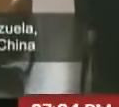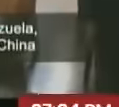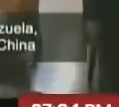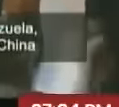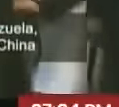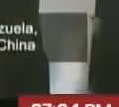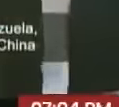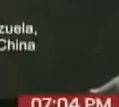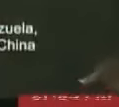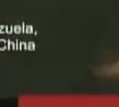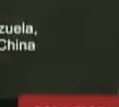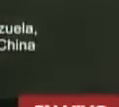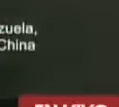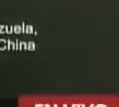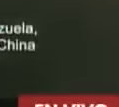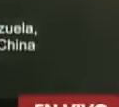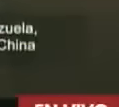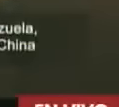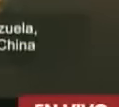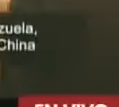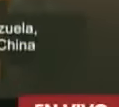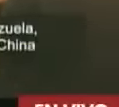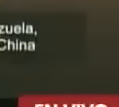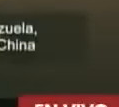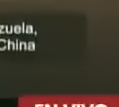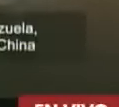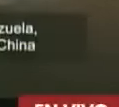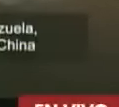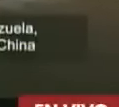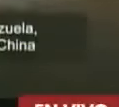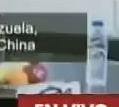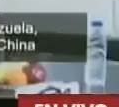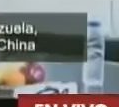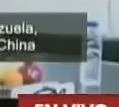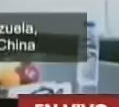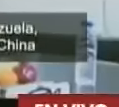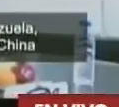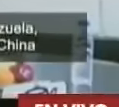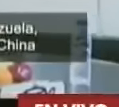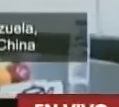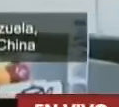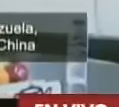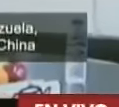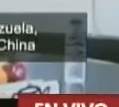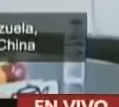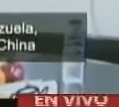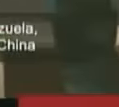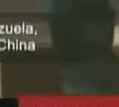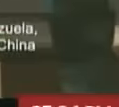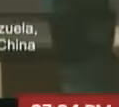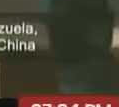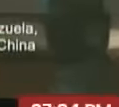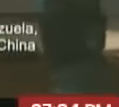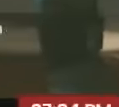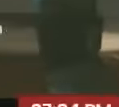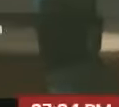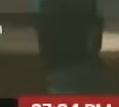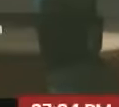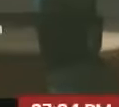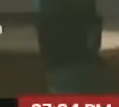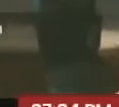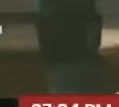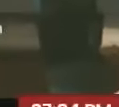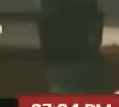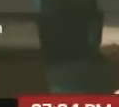Presidente Constitucional de la República Bolivariana de Venezuela, Nicolás Maduro, recibió a la delegación de la República Popular China,